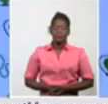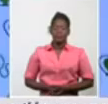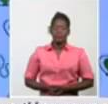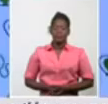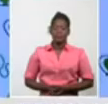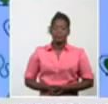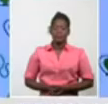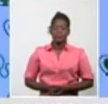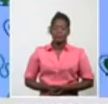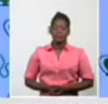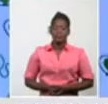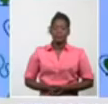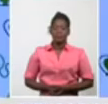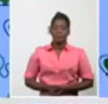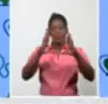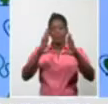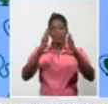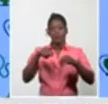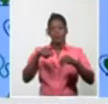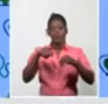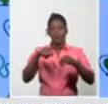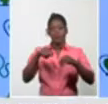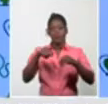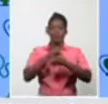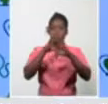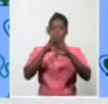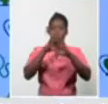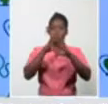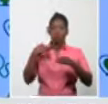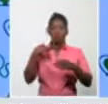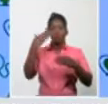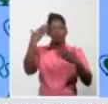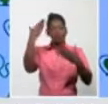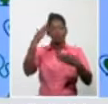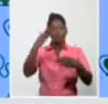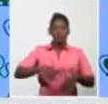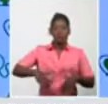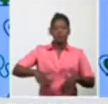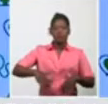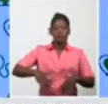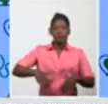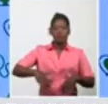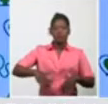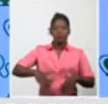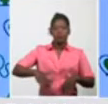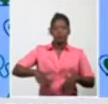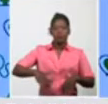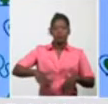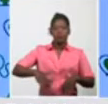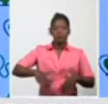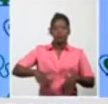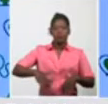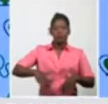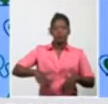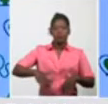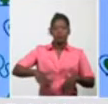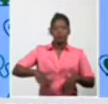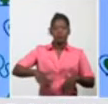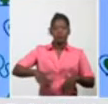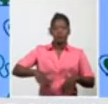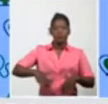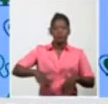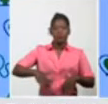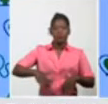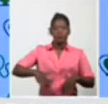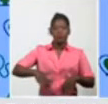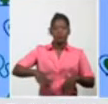Buenos días. Como cada mañana, un placer darles la bienvenida desde la sede del Centro de Prensa Internacional del Ministerio de Relaciones